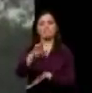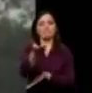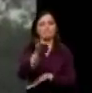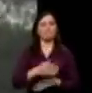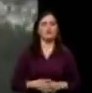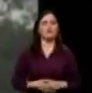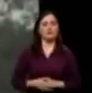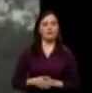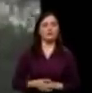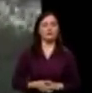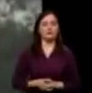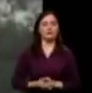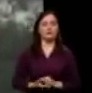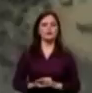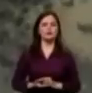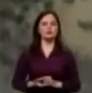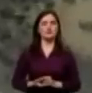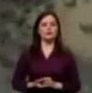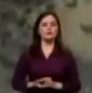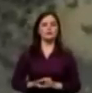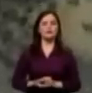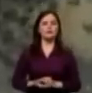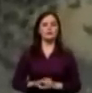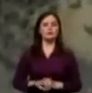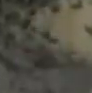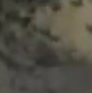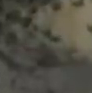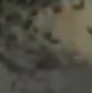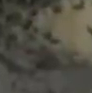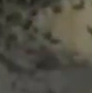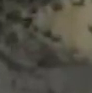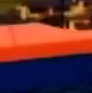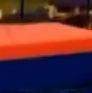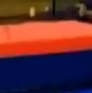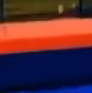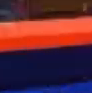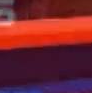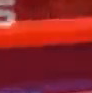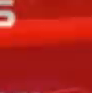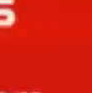Esto en el nororiente de la ciudad. Daniela Valencia, 24 horas.